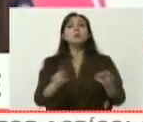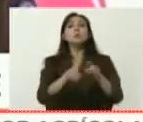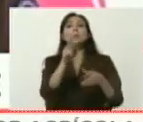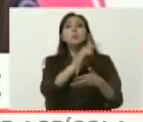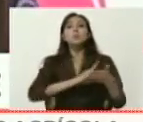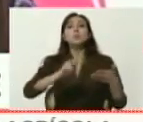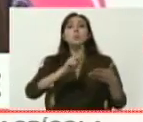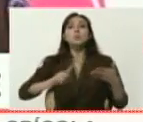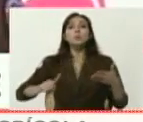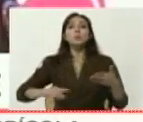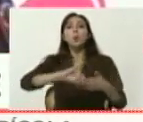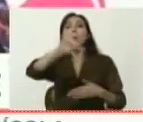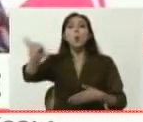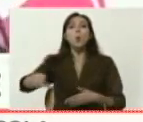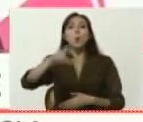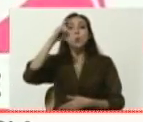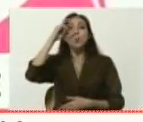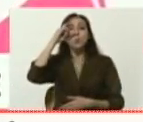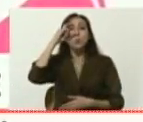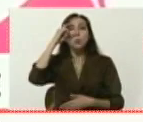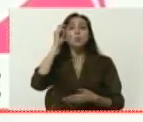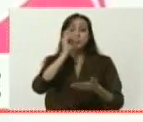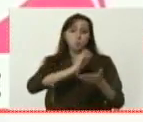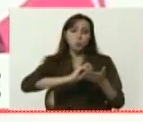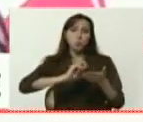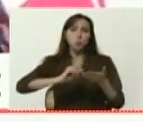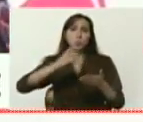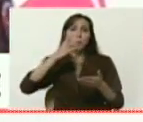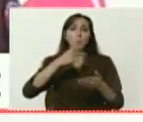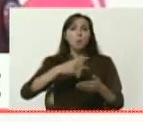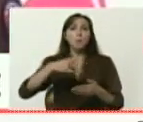Rodríguez durante su presidio en Maracaibo en